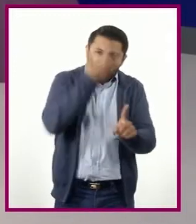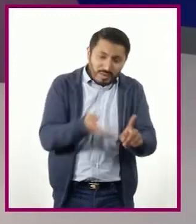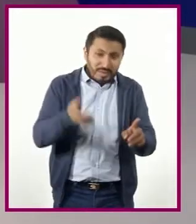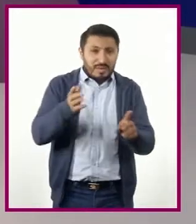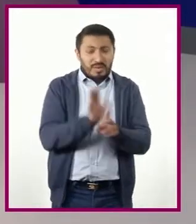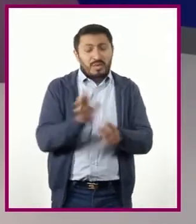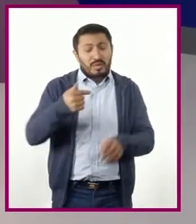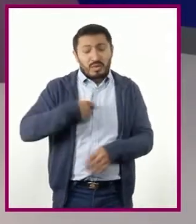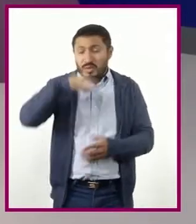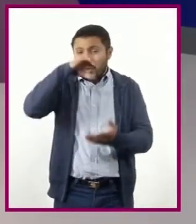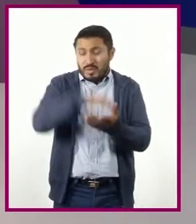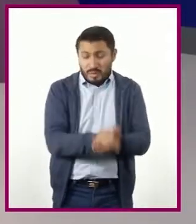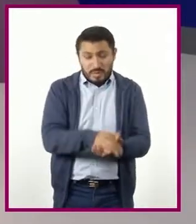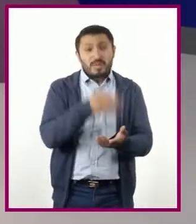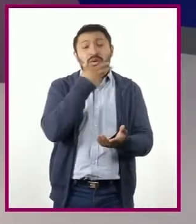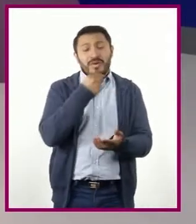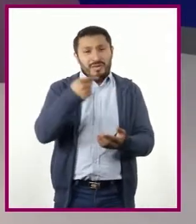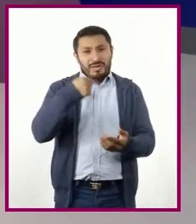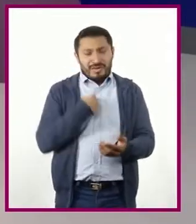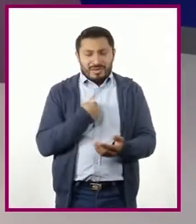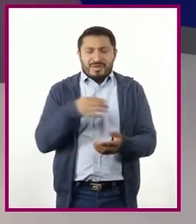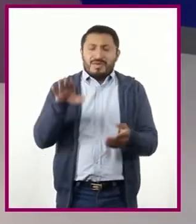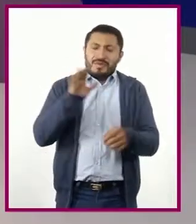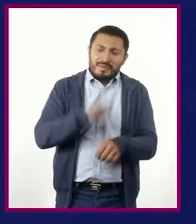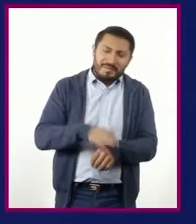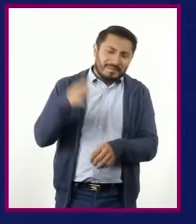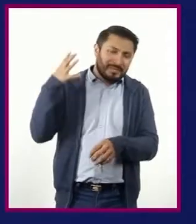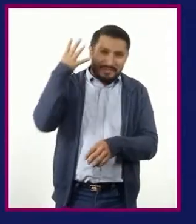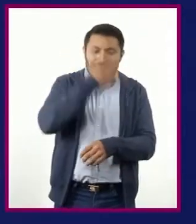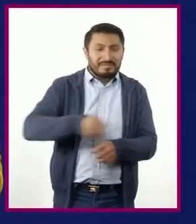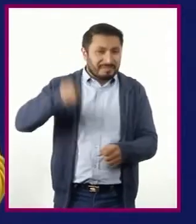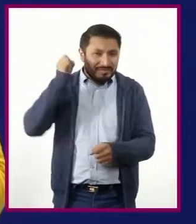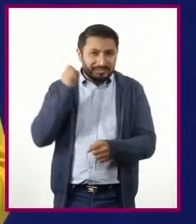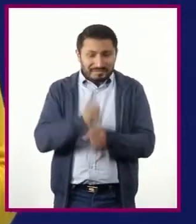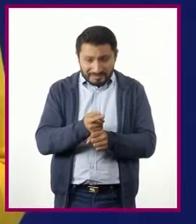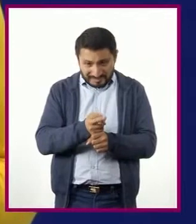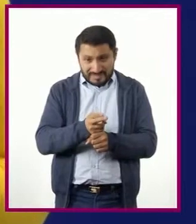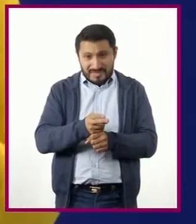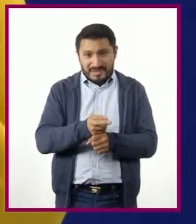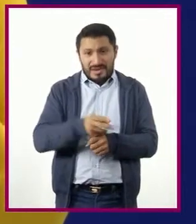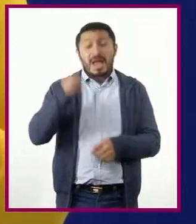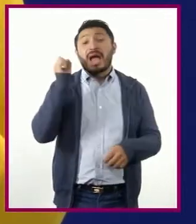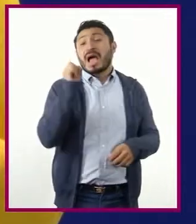vuestro esposo y me tendré por el más bien afortunado del mundo.